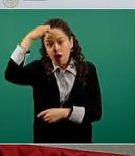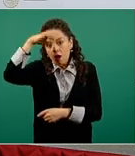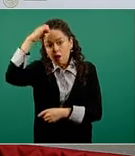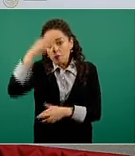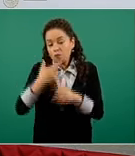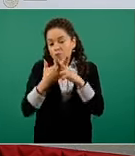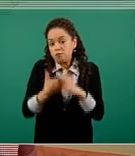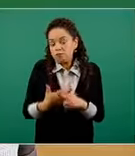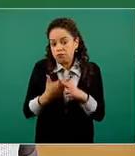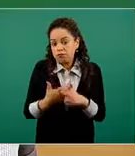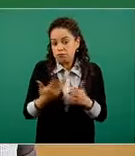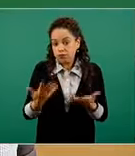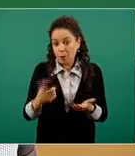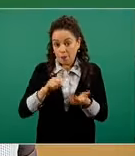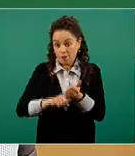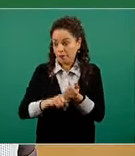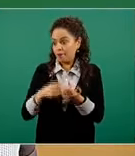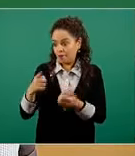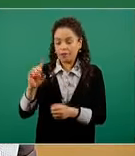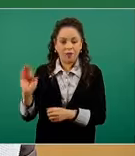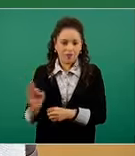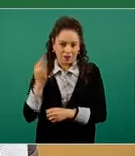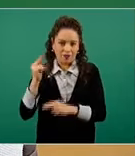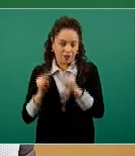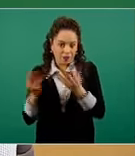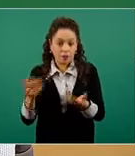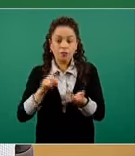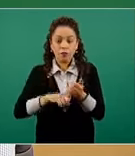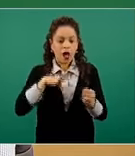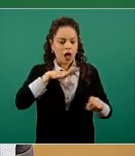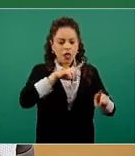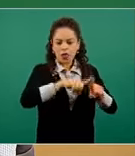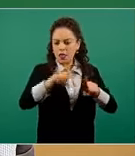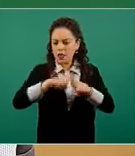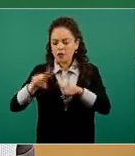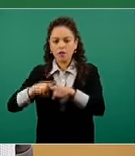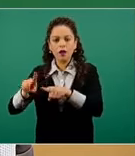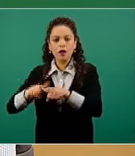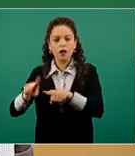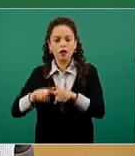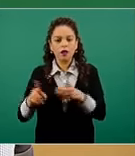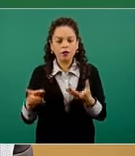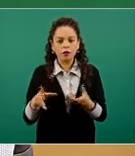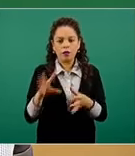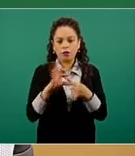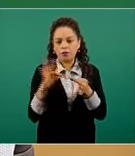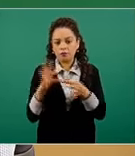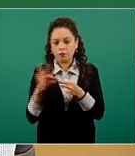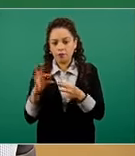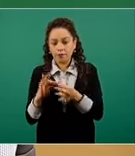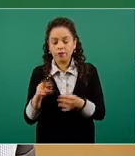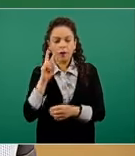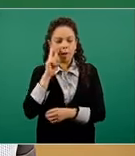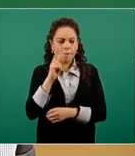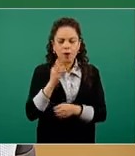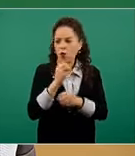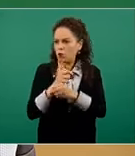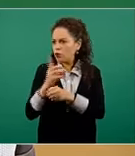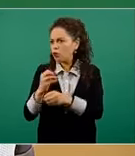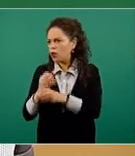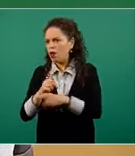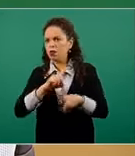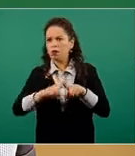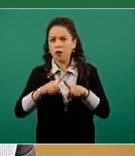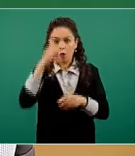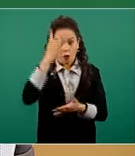han llevado un seguimiento muy puntual de estas diferentes opciones, no solamente de lo que se ha hecho en México, sino también de lo que a